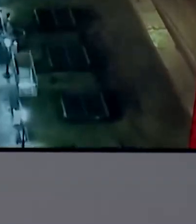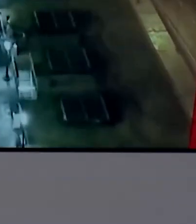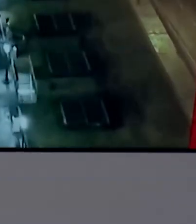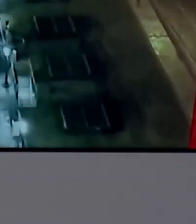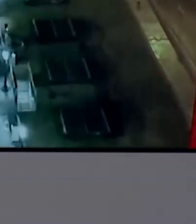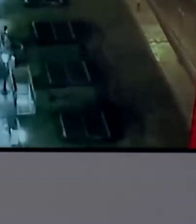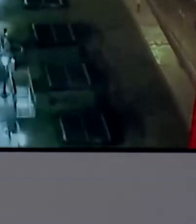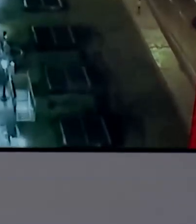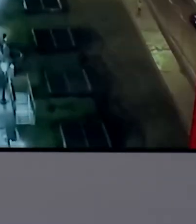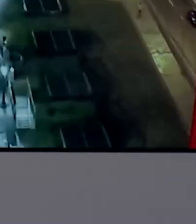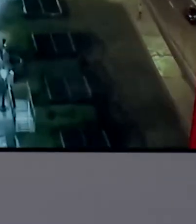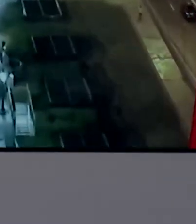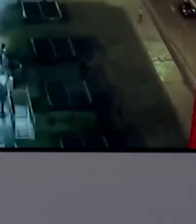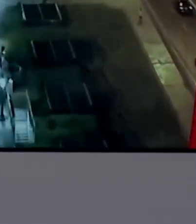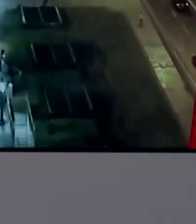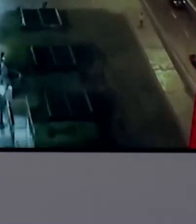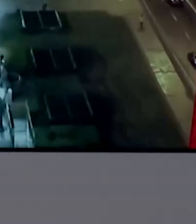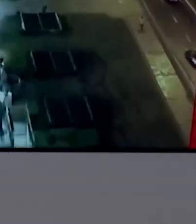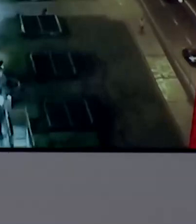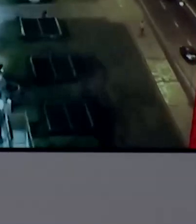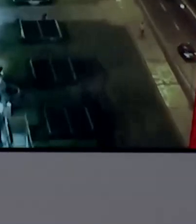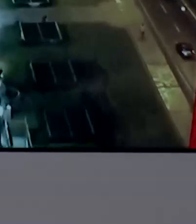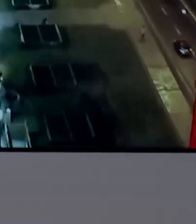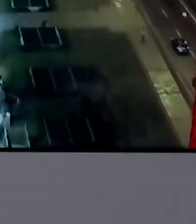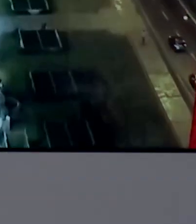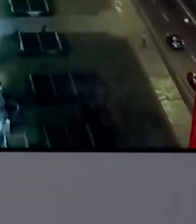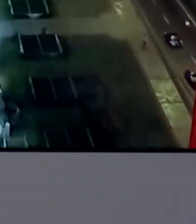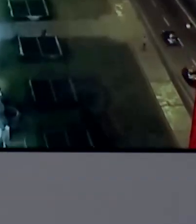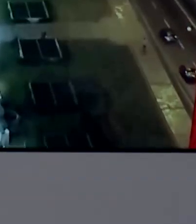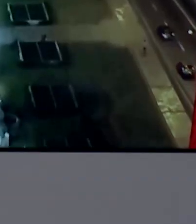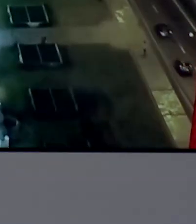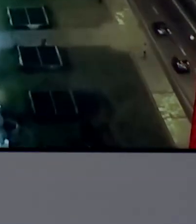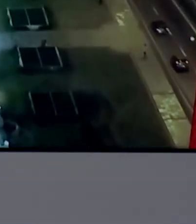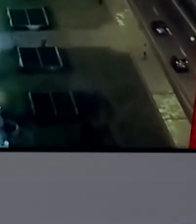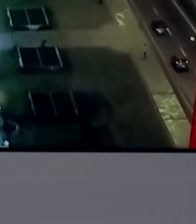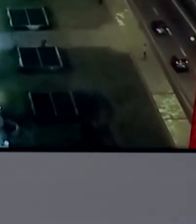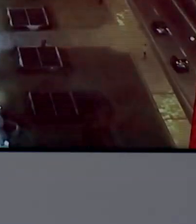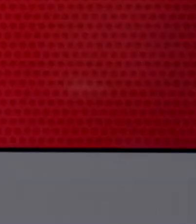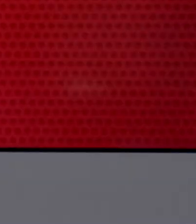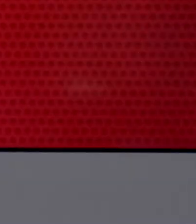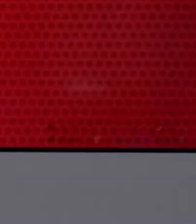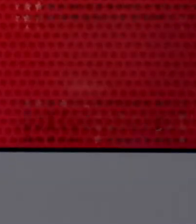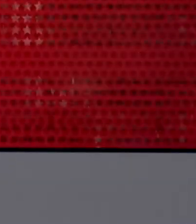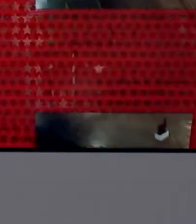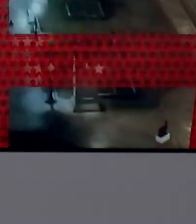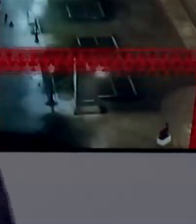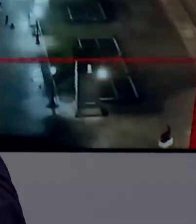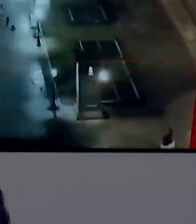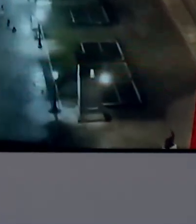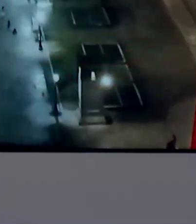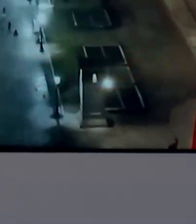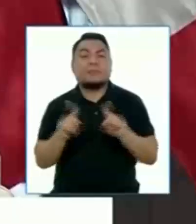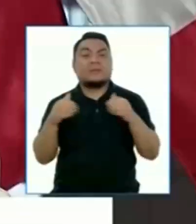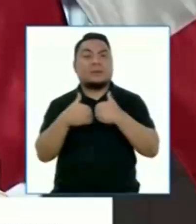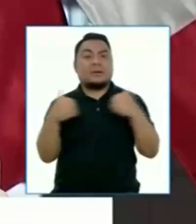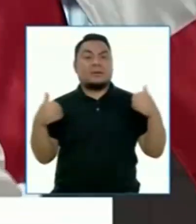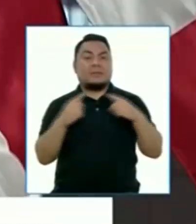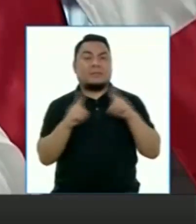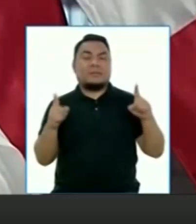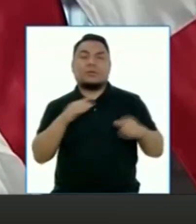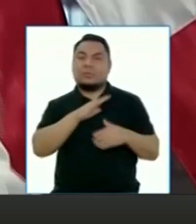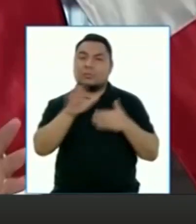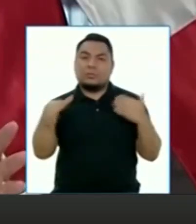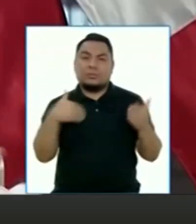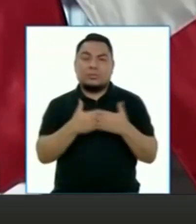referir al caso Cisneros. ¿Qué fue lo que dijo el día de hoy? Escuchemos.